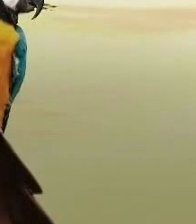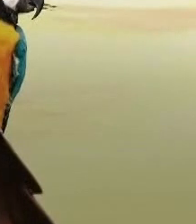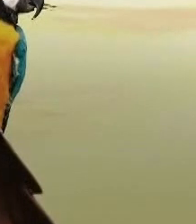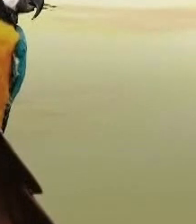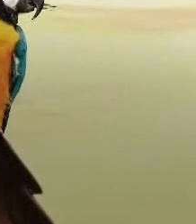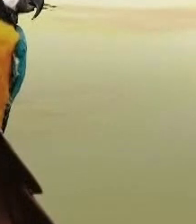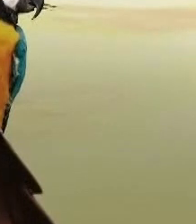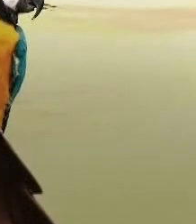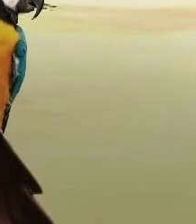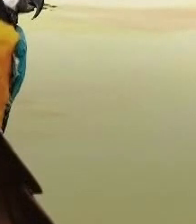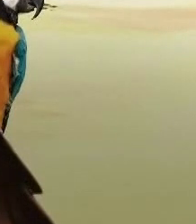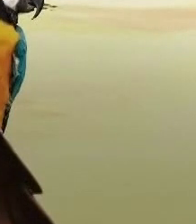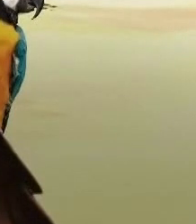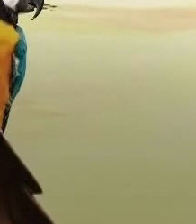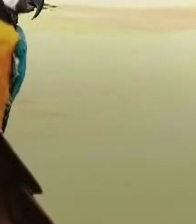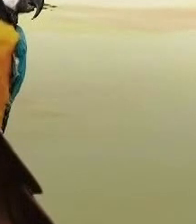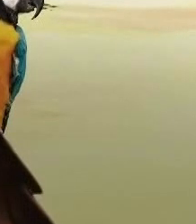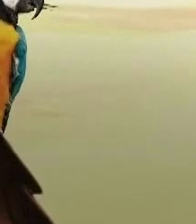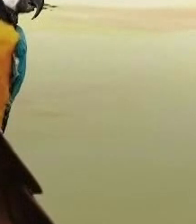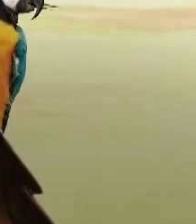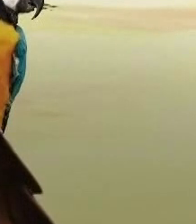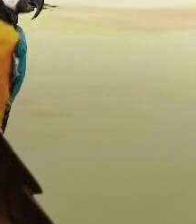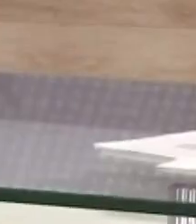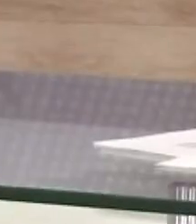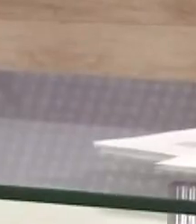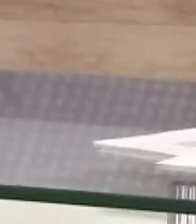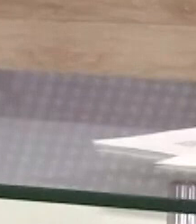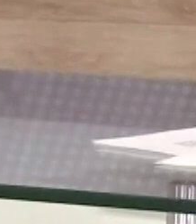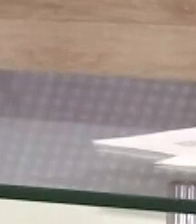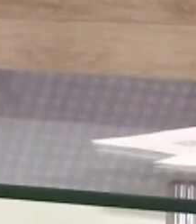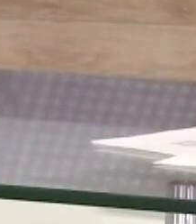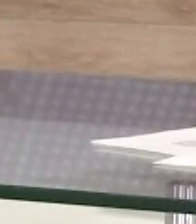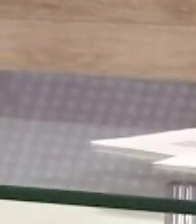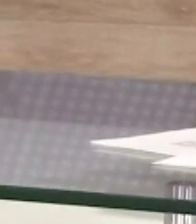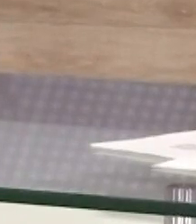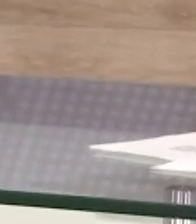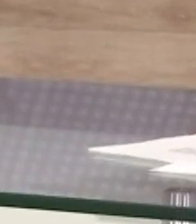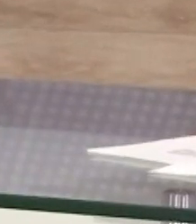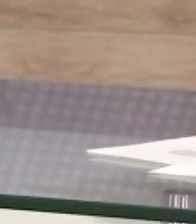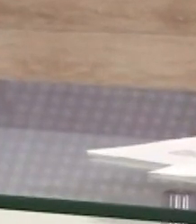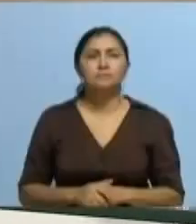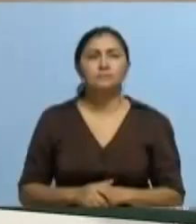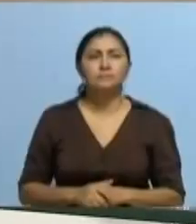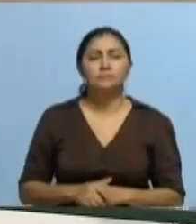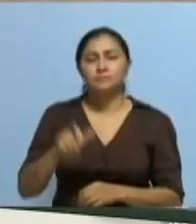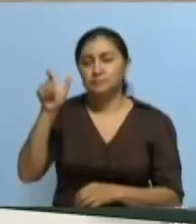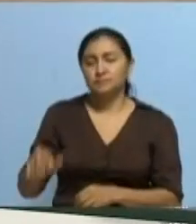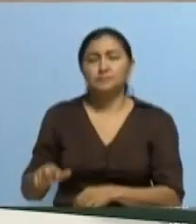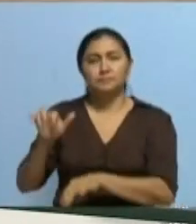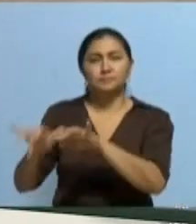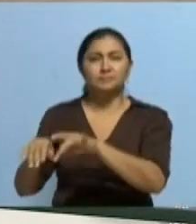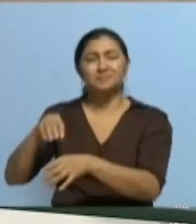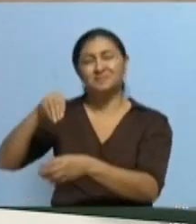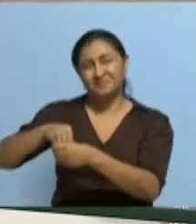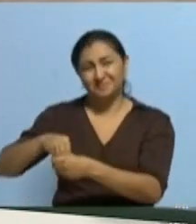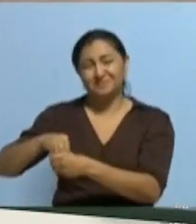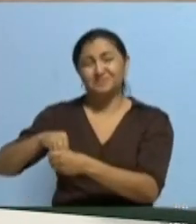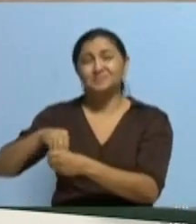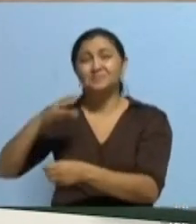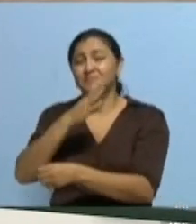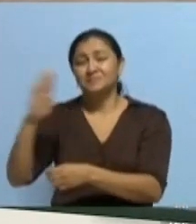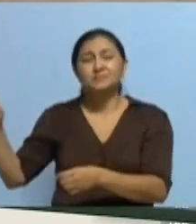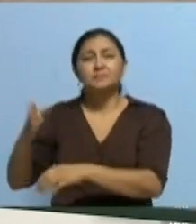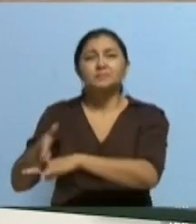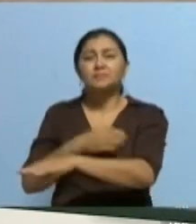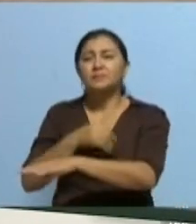todo el entretenimiento que Claro tiene para ti. El secretario del Interior de Barranquilla, Clemente Fajardo, anunció que para la Guacherna y